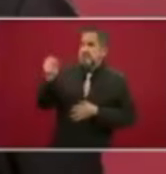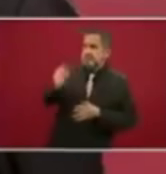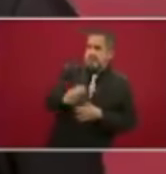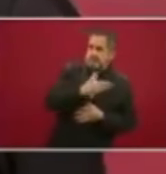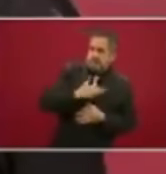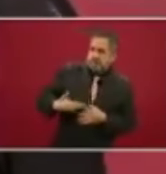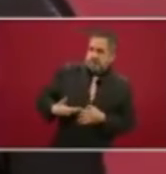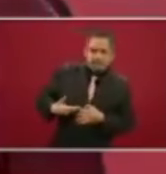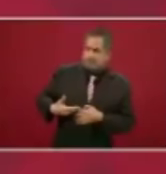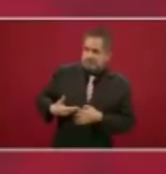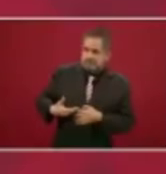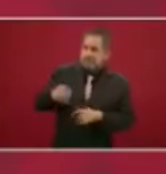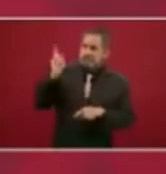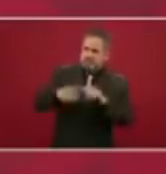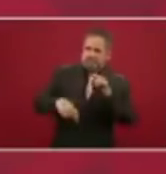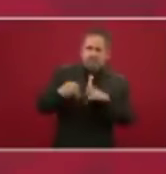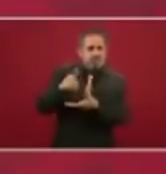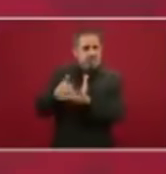y yo no voy a estar